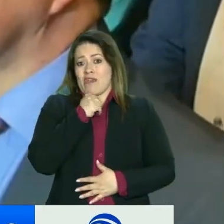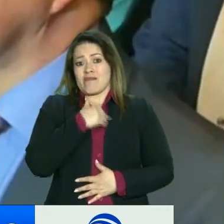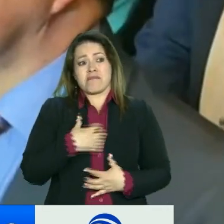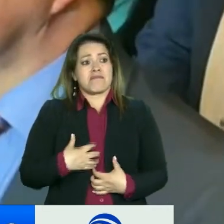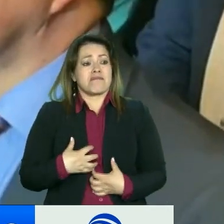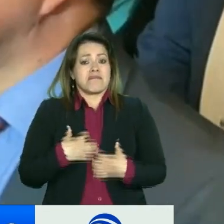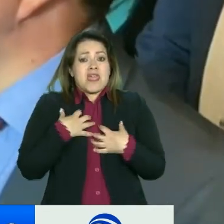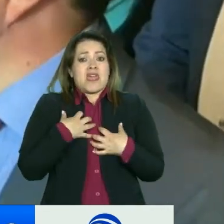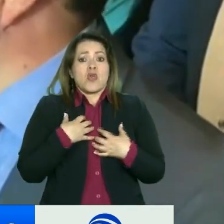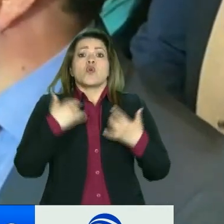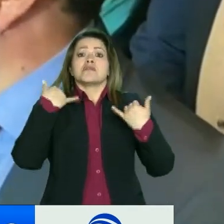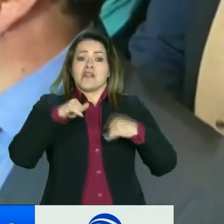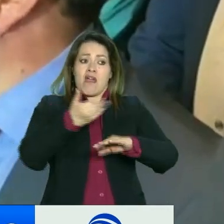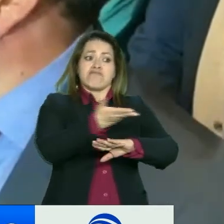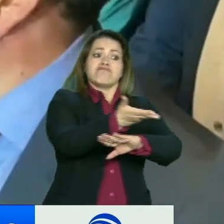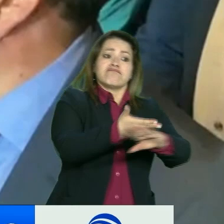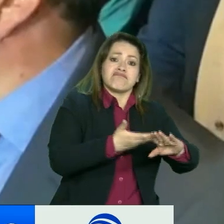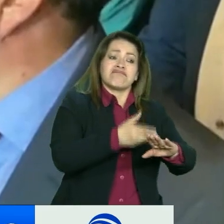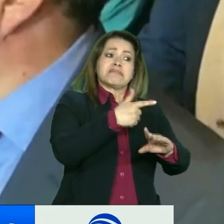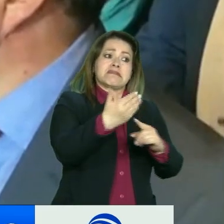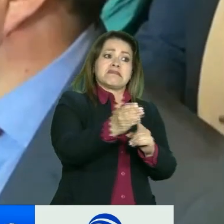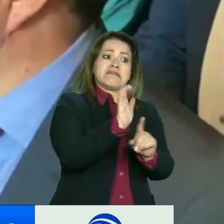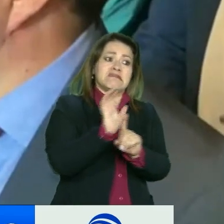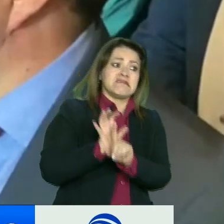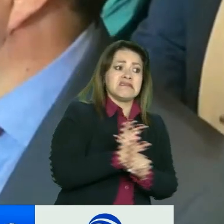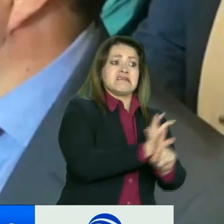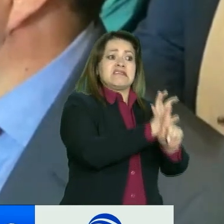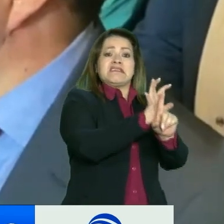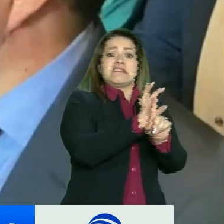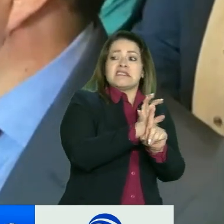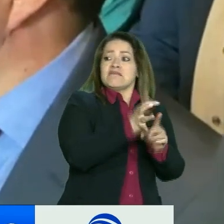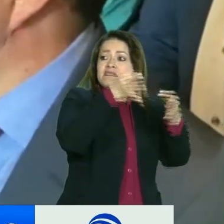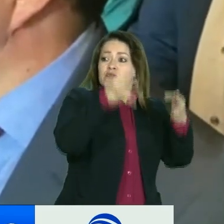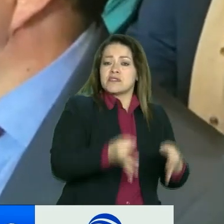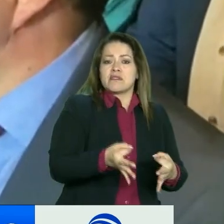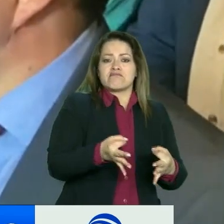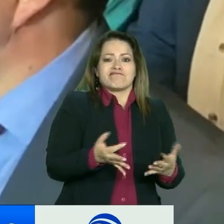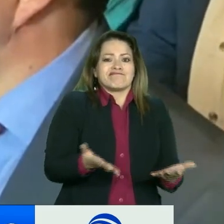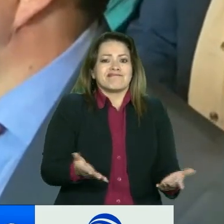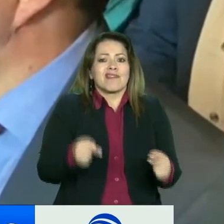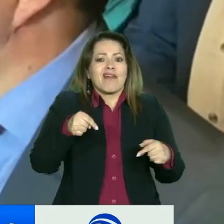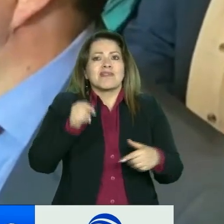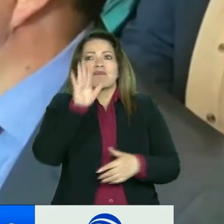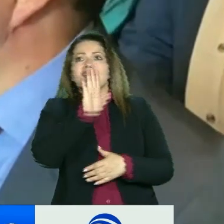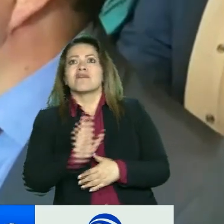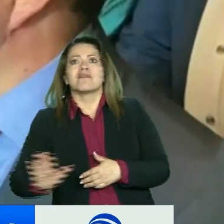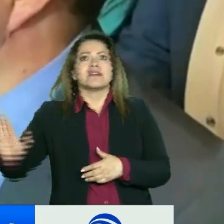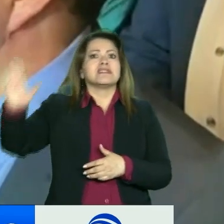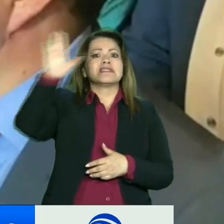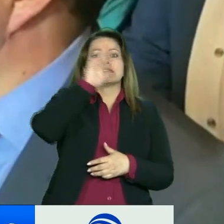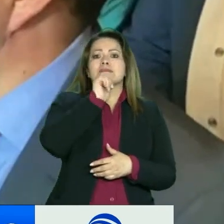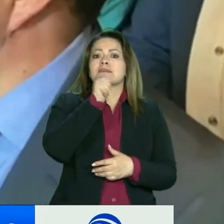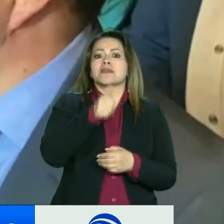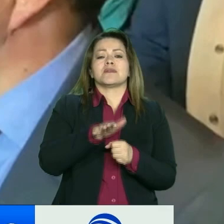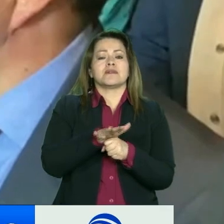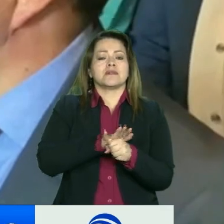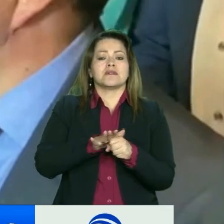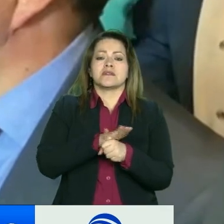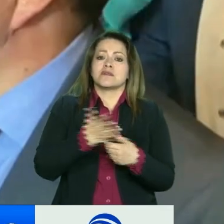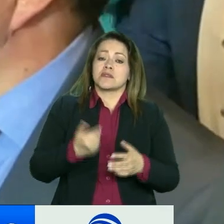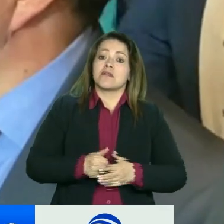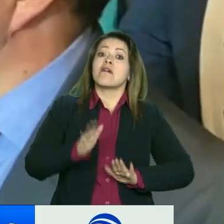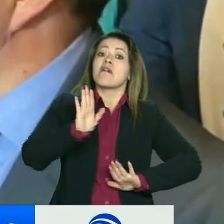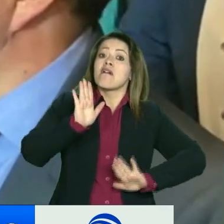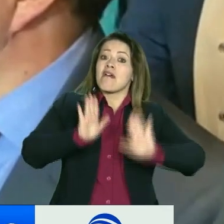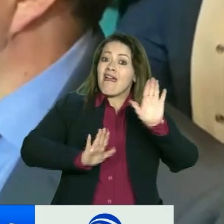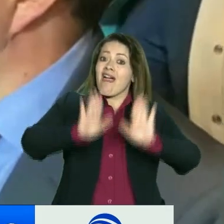Hemos pedido seguridad para quienes nos están acompañando y eso es lo mismo que estamos viendo hoy en todo el país. Nosotros tenemos